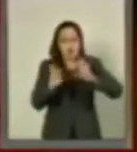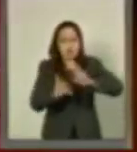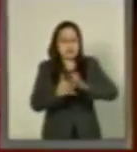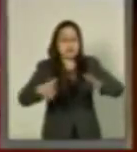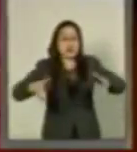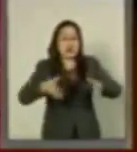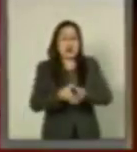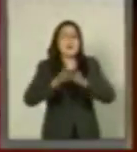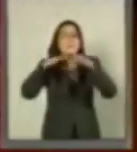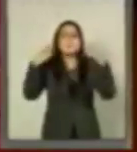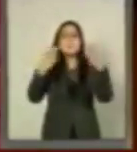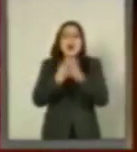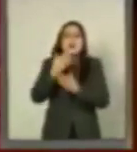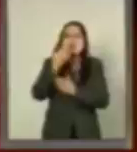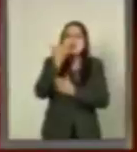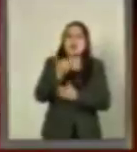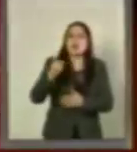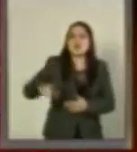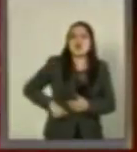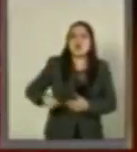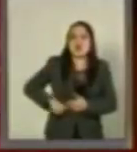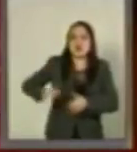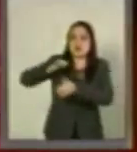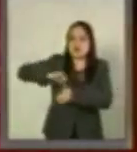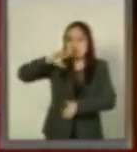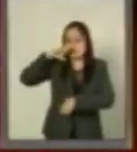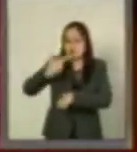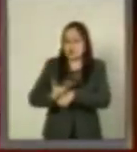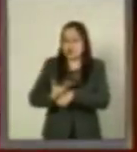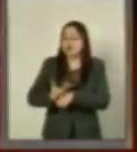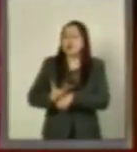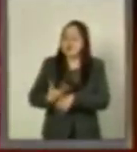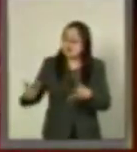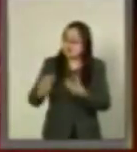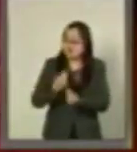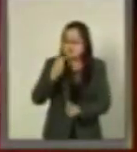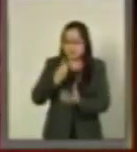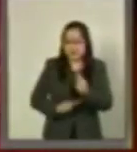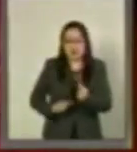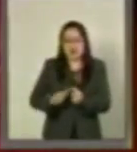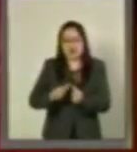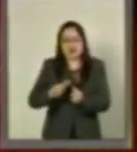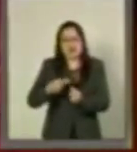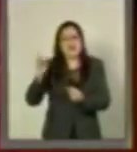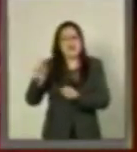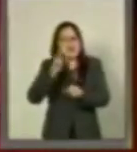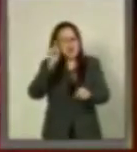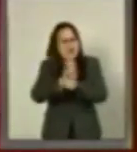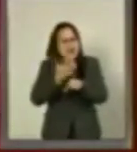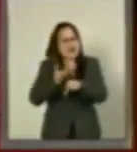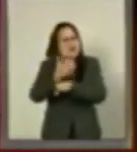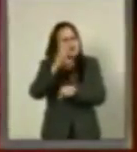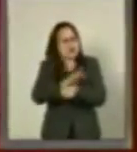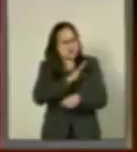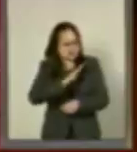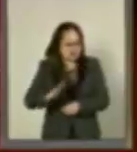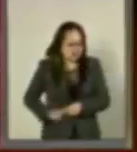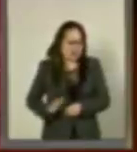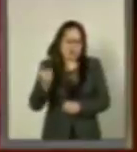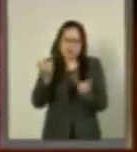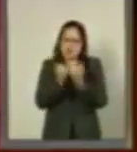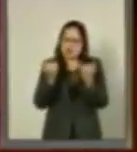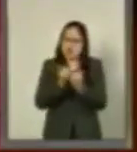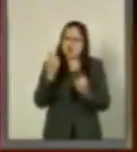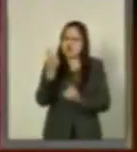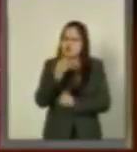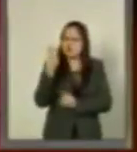el crimen organizado y las autoridades de todos los niveles, para ser justo. Yo no puedo